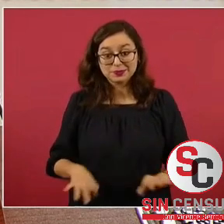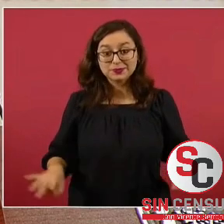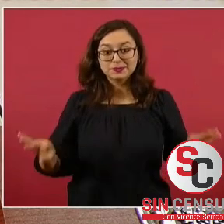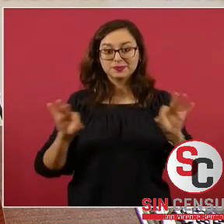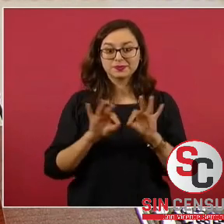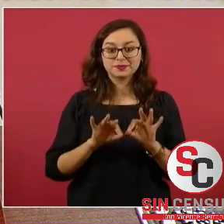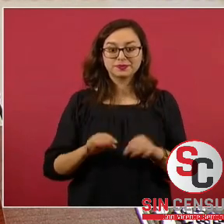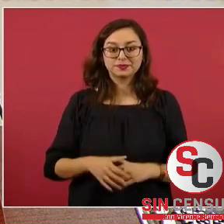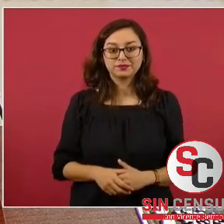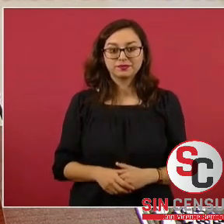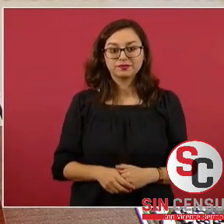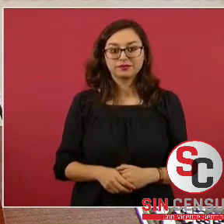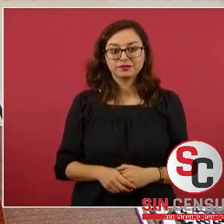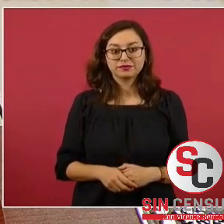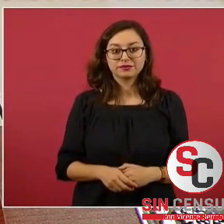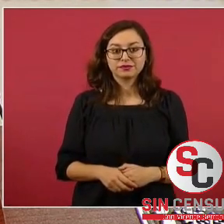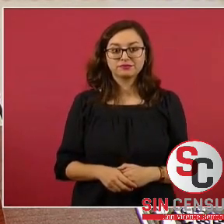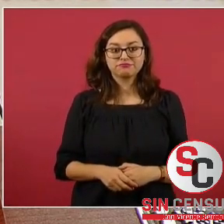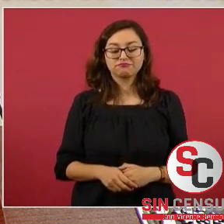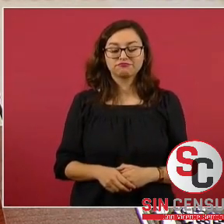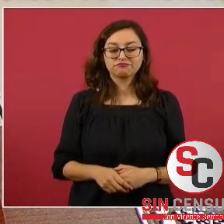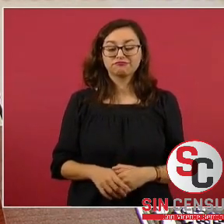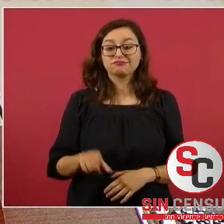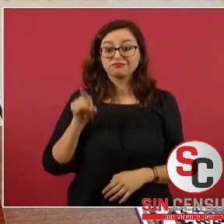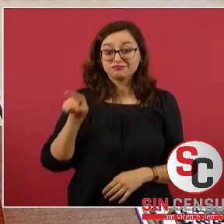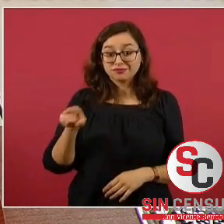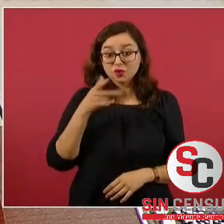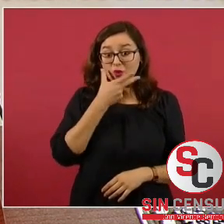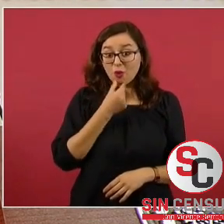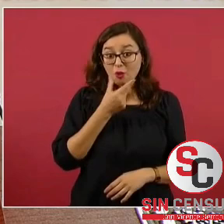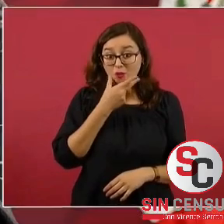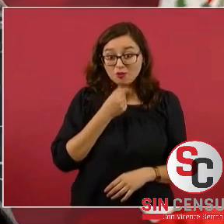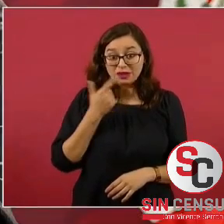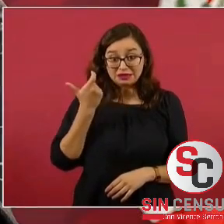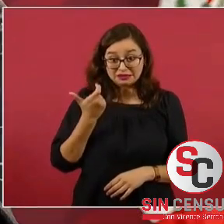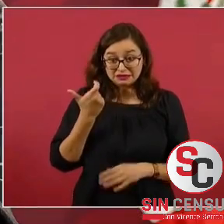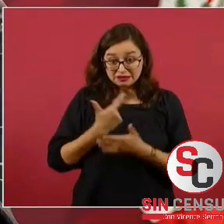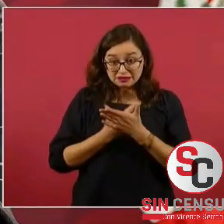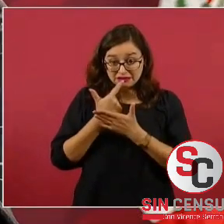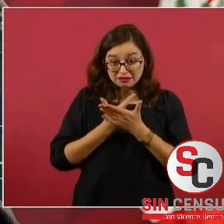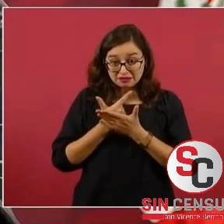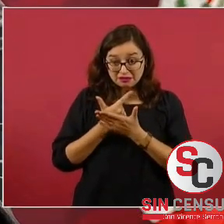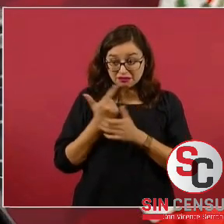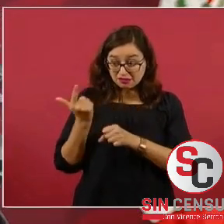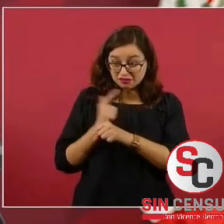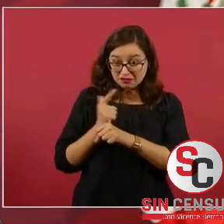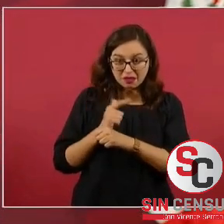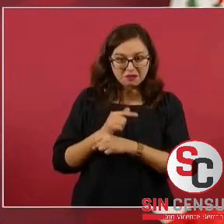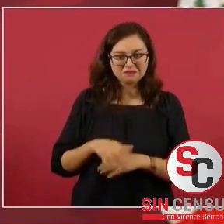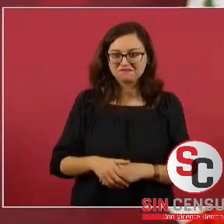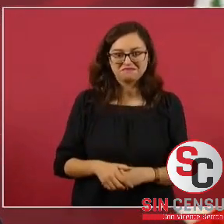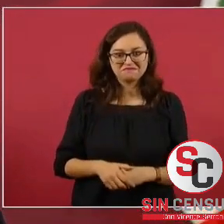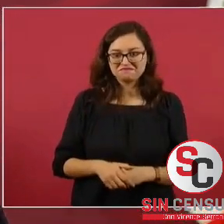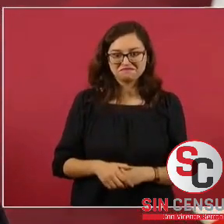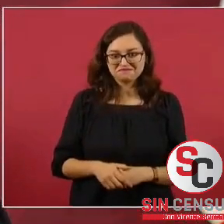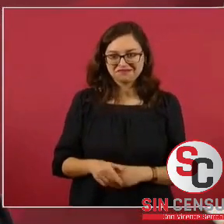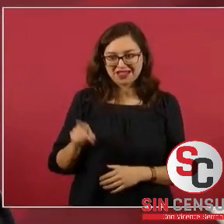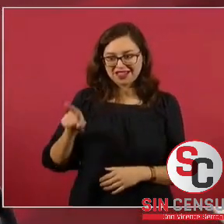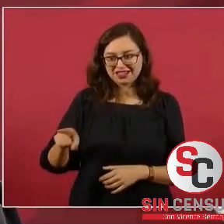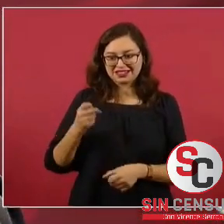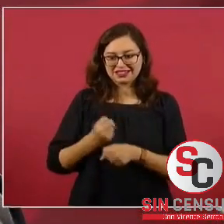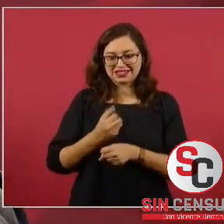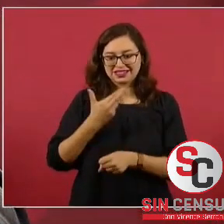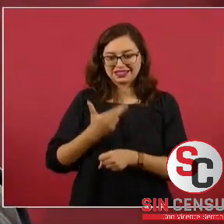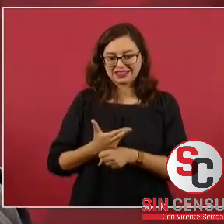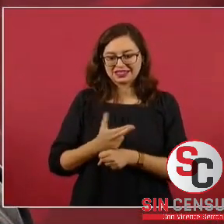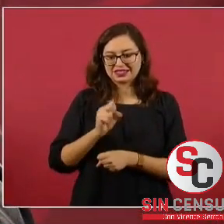Con él, que no era economista, que estuvo 2 sexenios como secretario de Hacienda, la